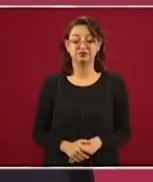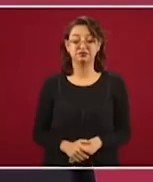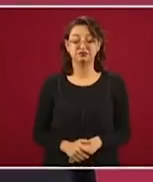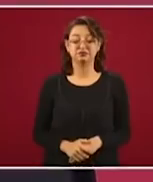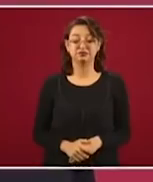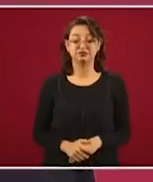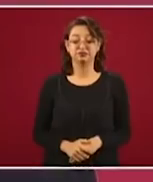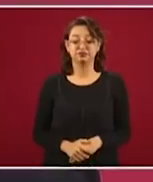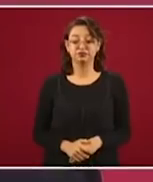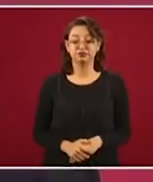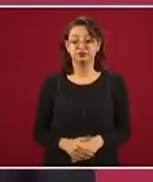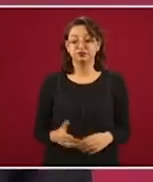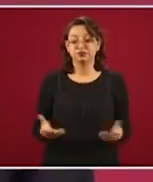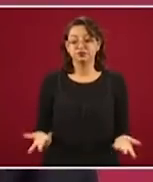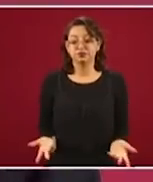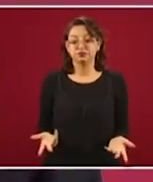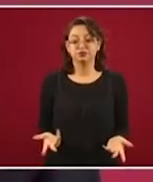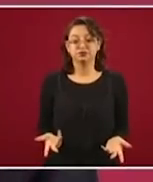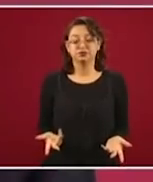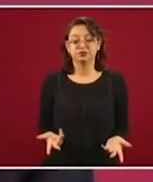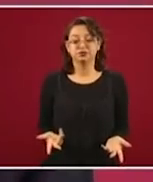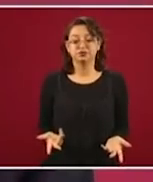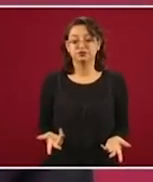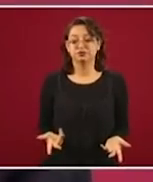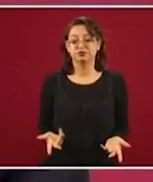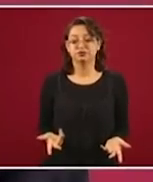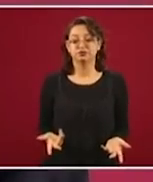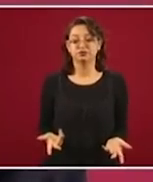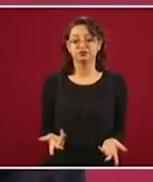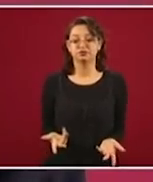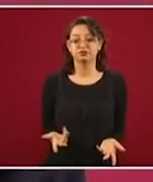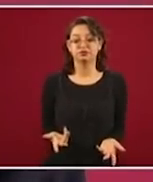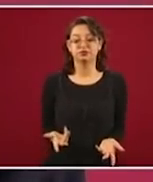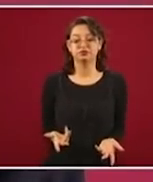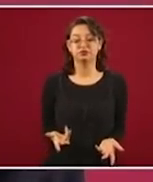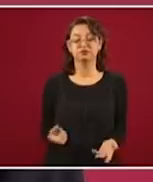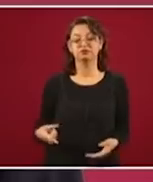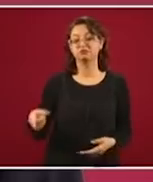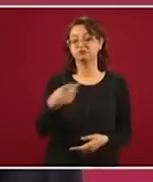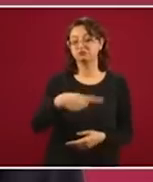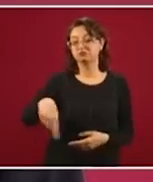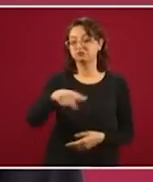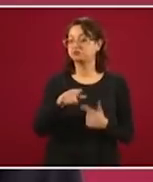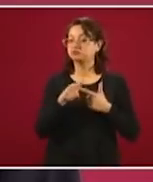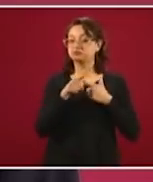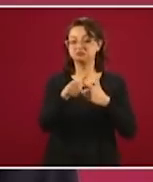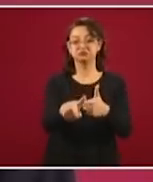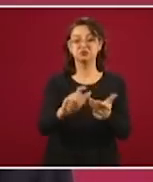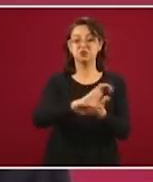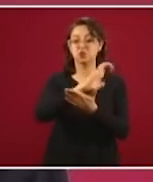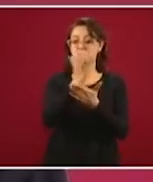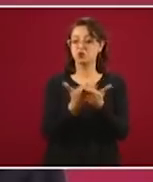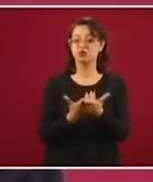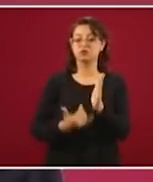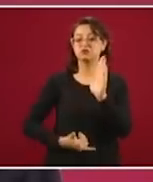si van a seguir entregando contratos de